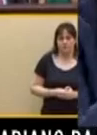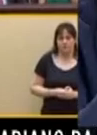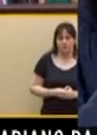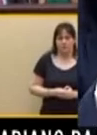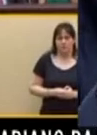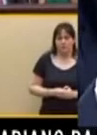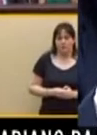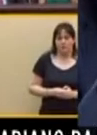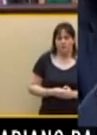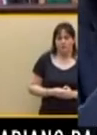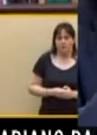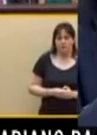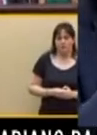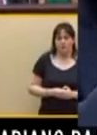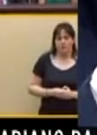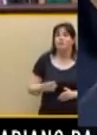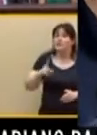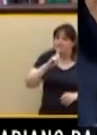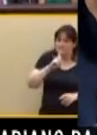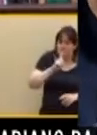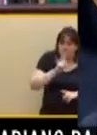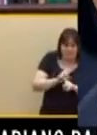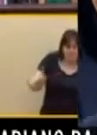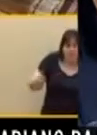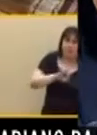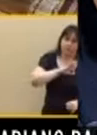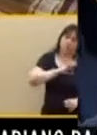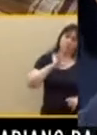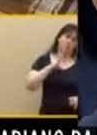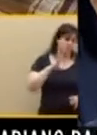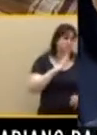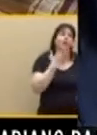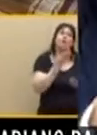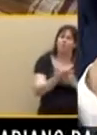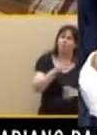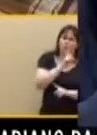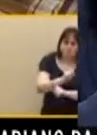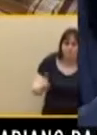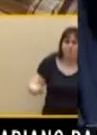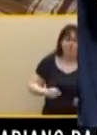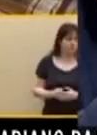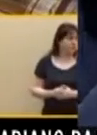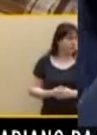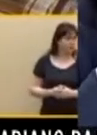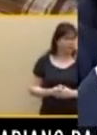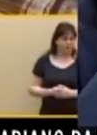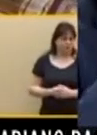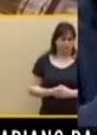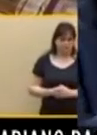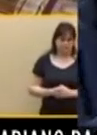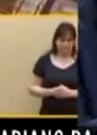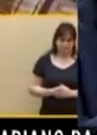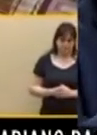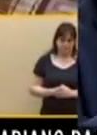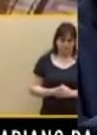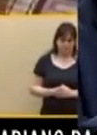uno de los elementos esenciales del debate yo creo que este debate estaba planteado en unos términos inicialmente y se plantean otros tras la victoria de